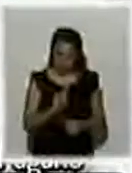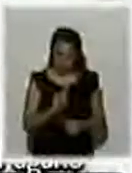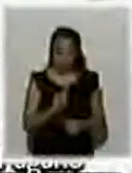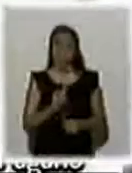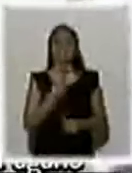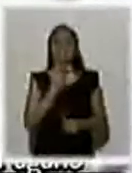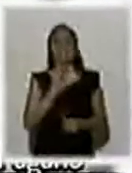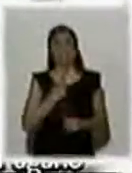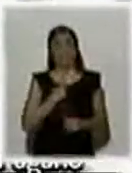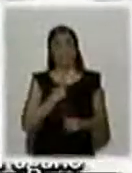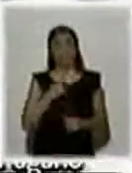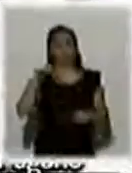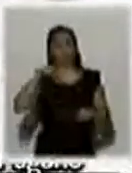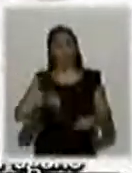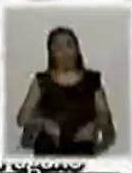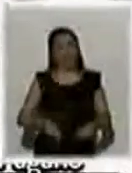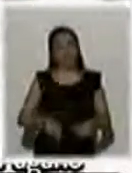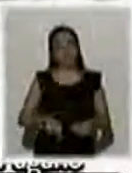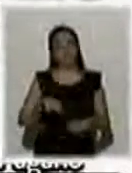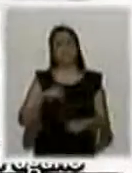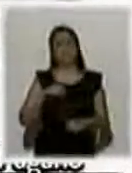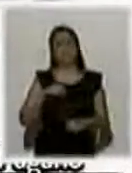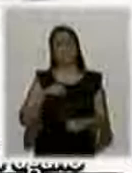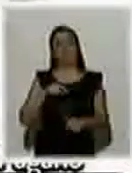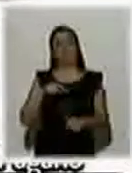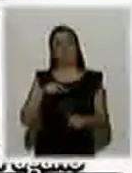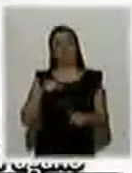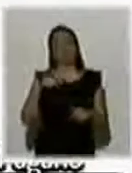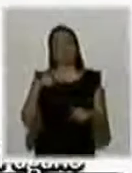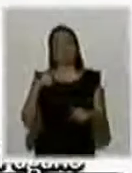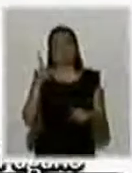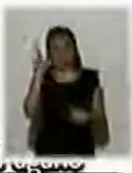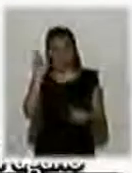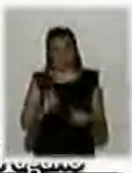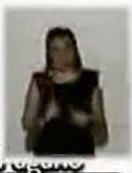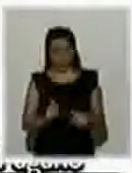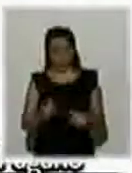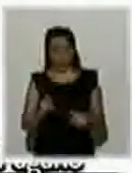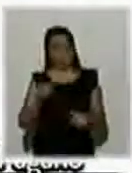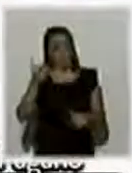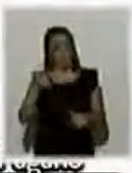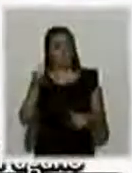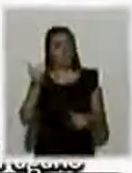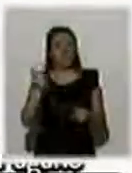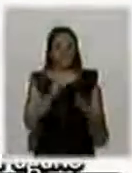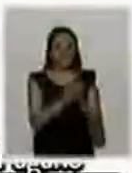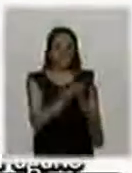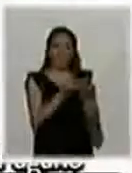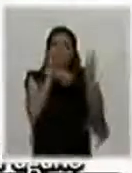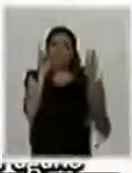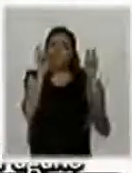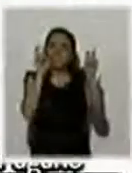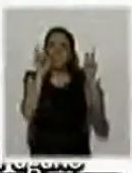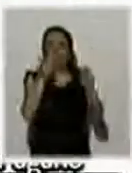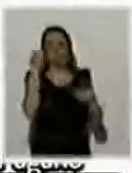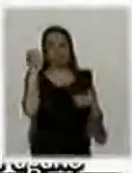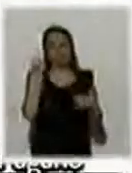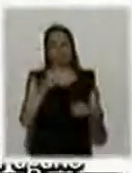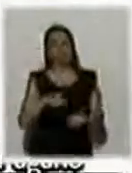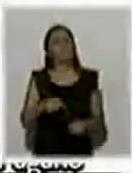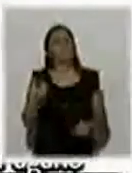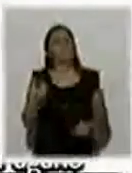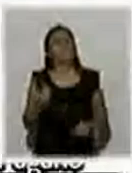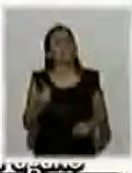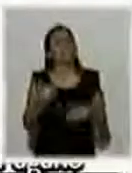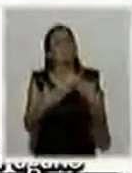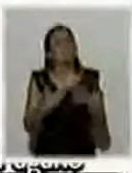esta instalación llegue a la agenda política permanente y se trabaje sobre el tema. Estoy hablando